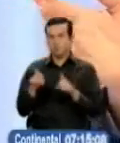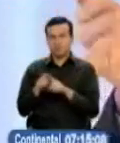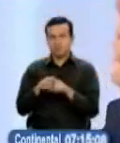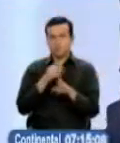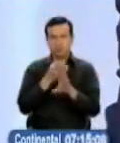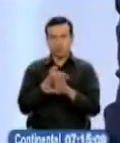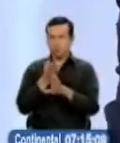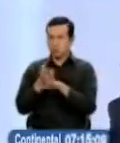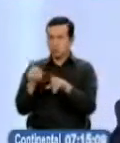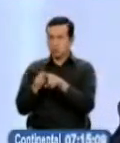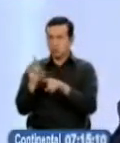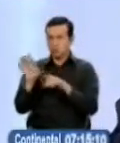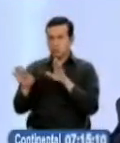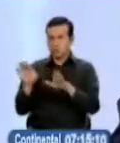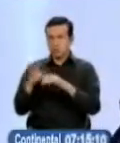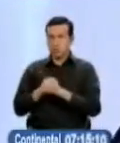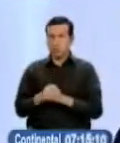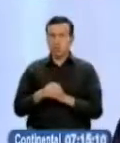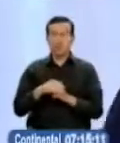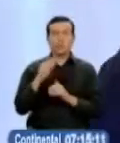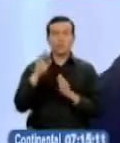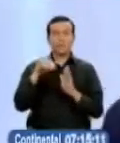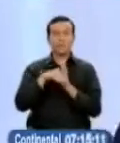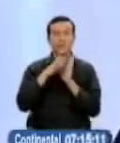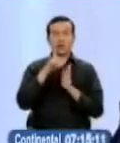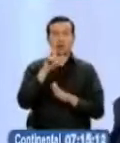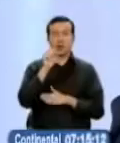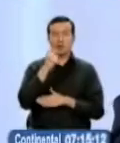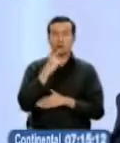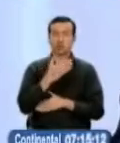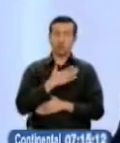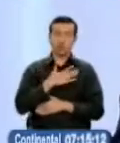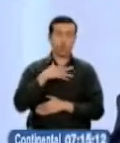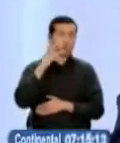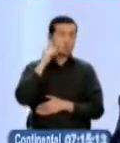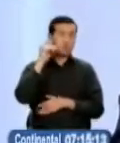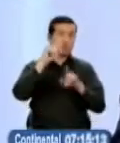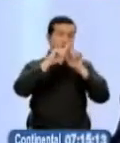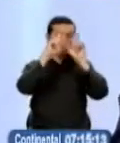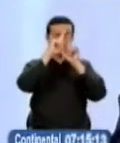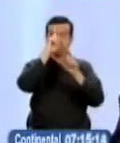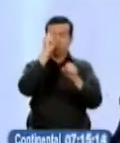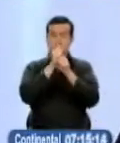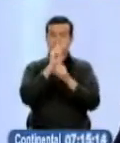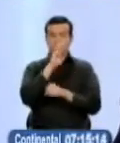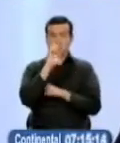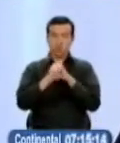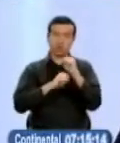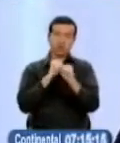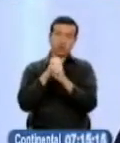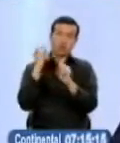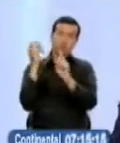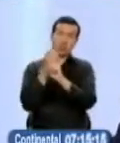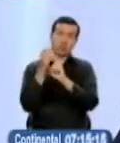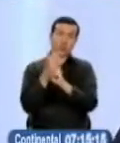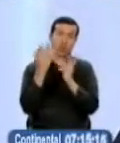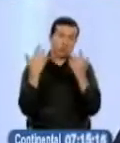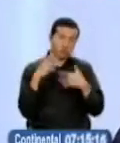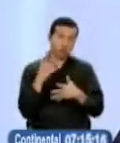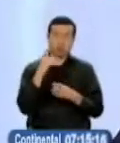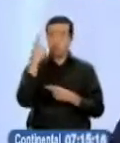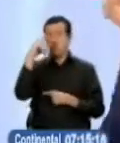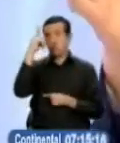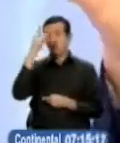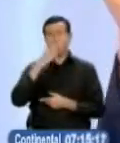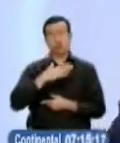propuesta. Pero a diferencia, Lasso dice que los va a crear porque él tiene experiencia como empresario. 40 años exitoso, ha hecho sus